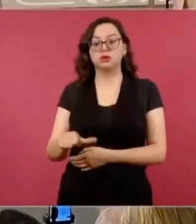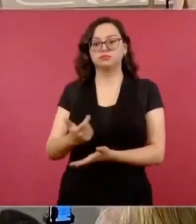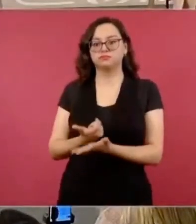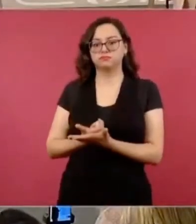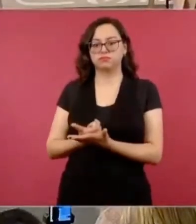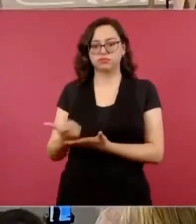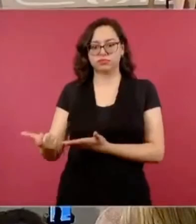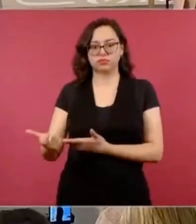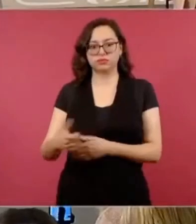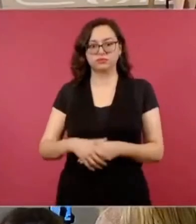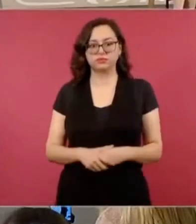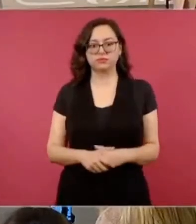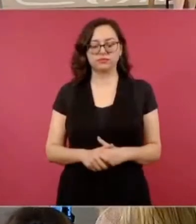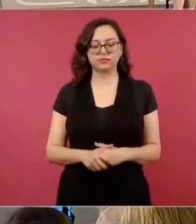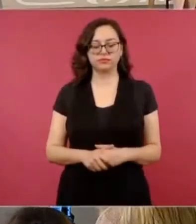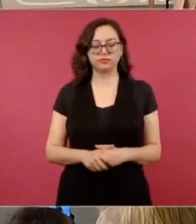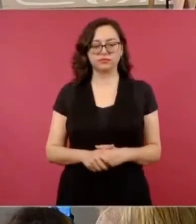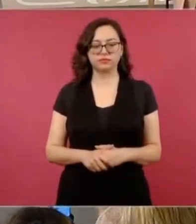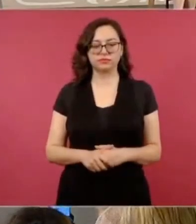aquí está el complemento.